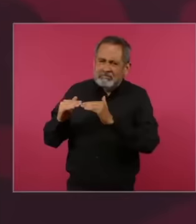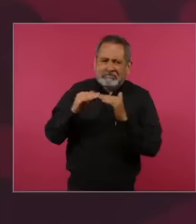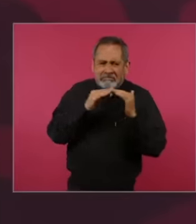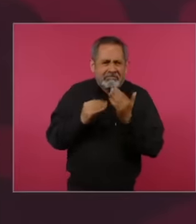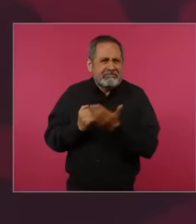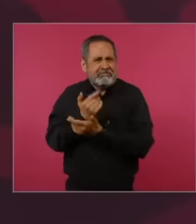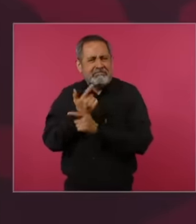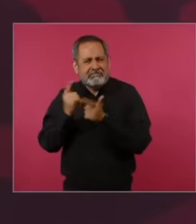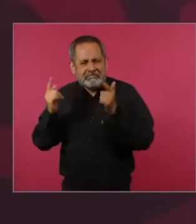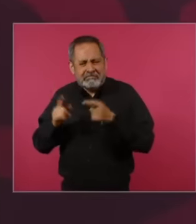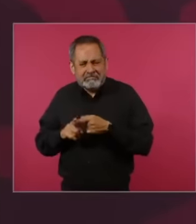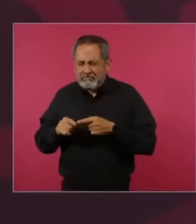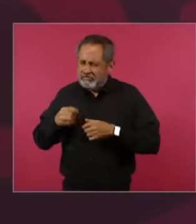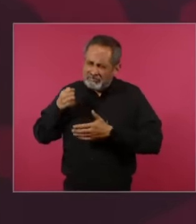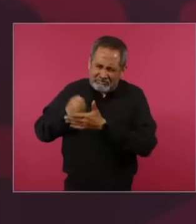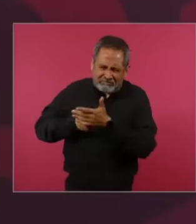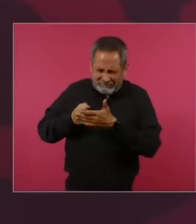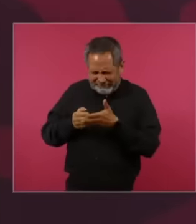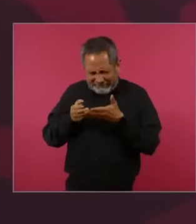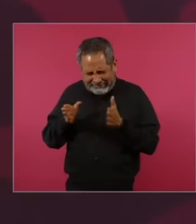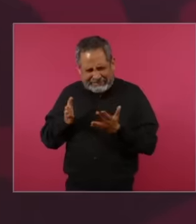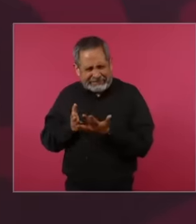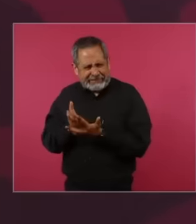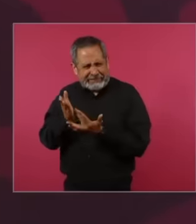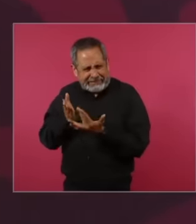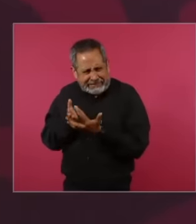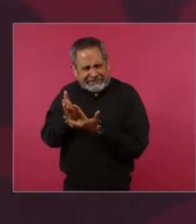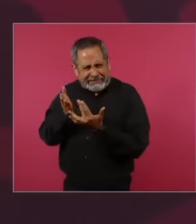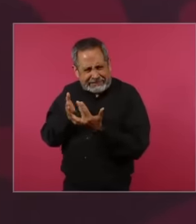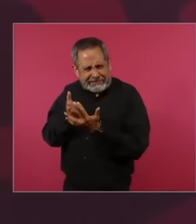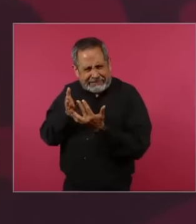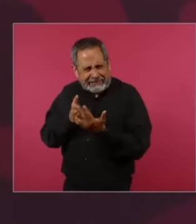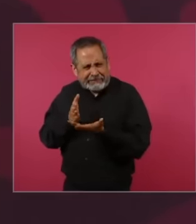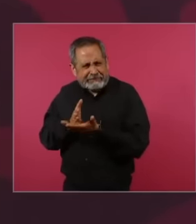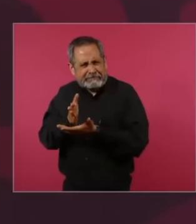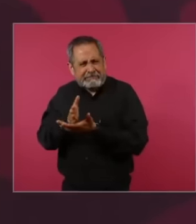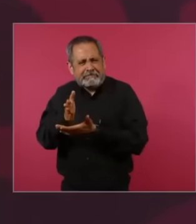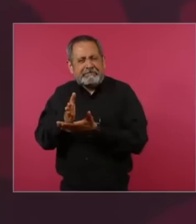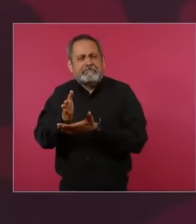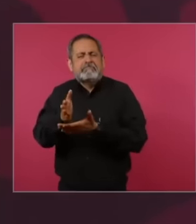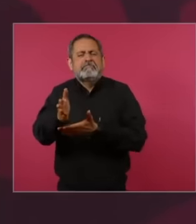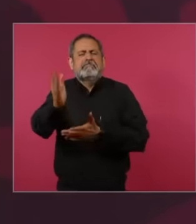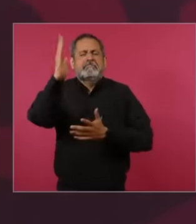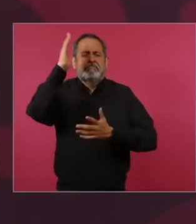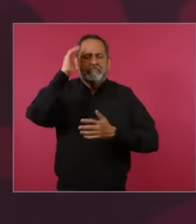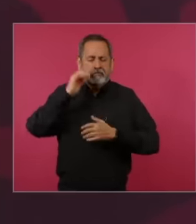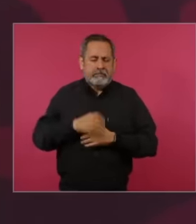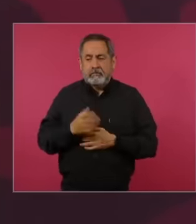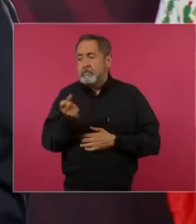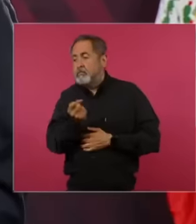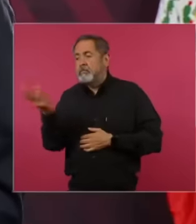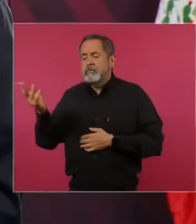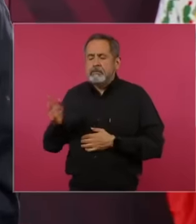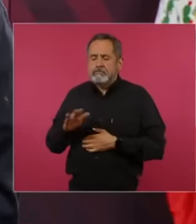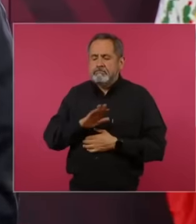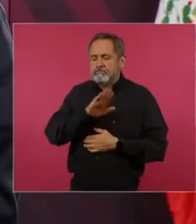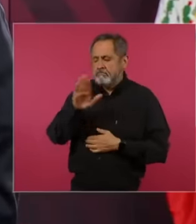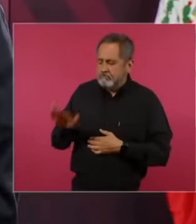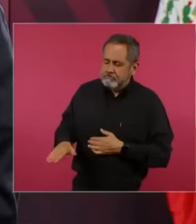fueron desbrozando el camino, limpiando el camino. Muchos ya no alcanzaron a ver